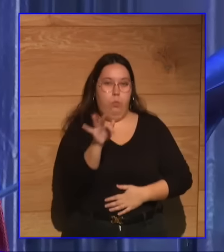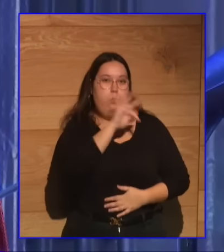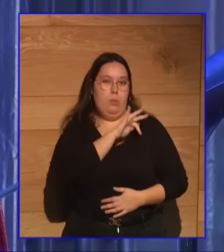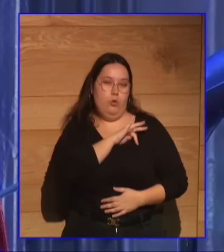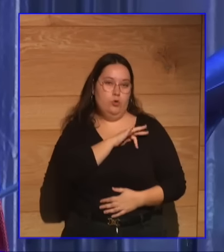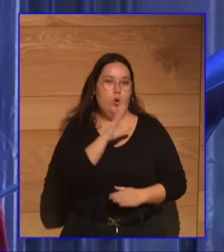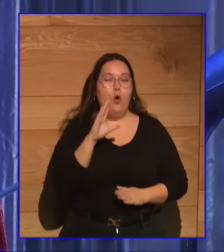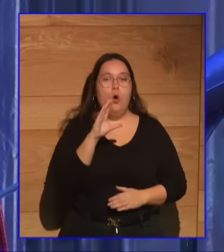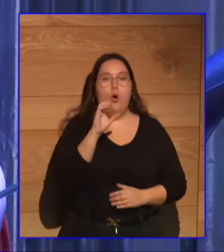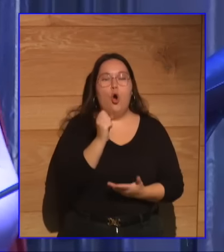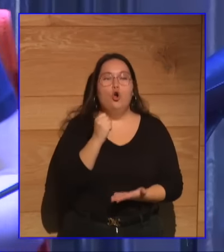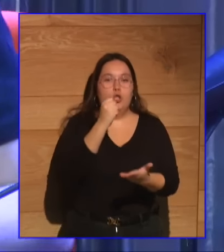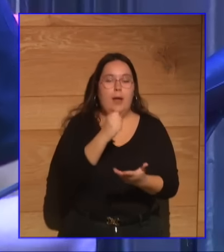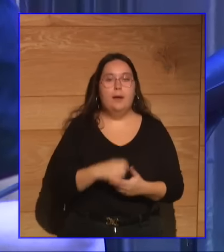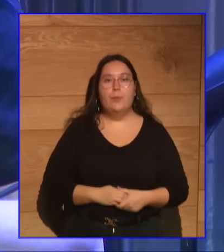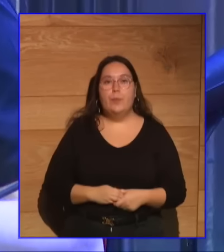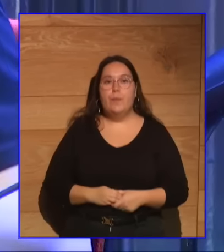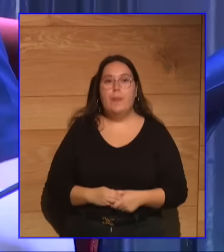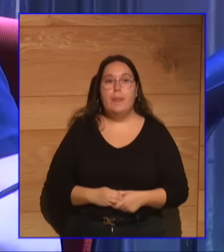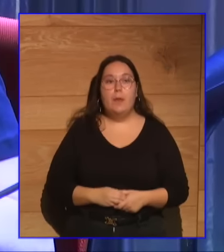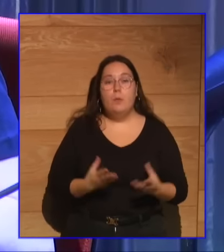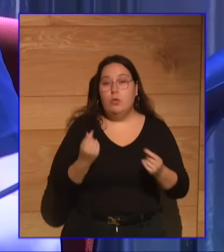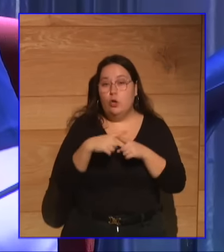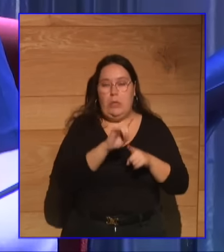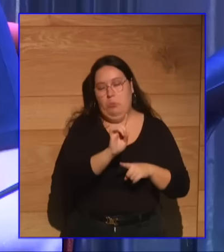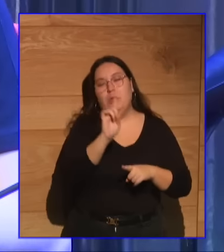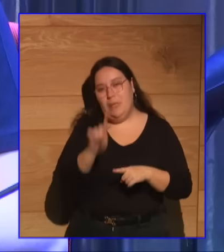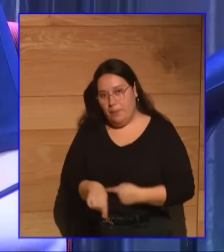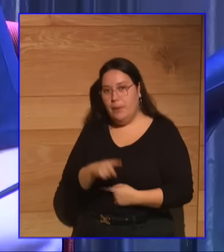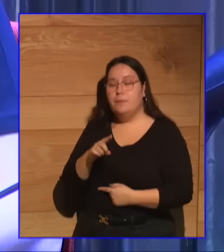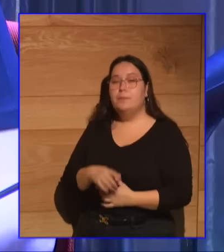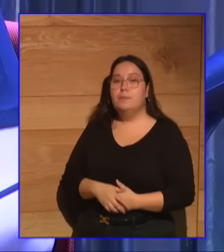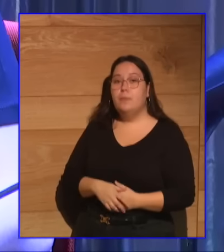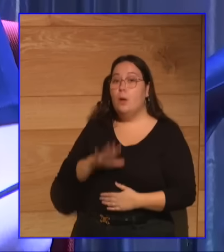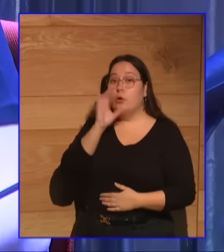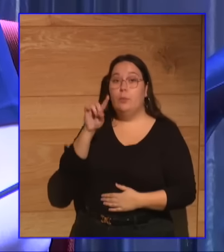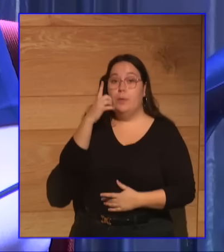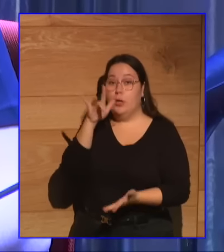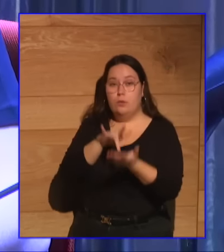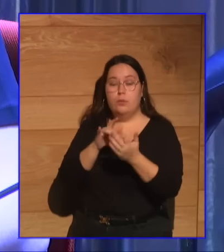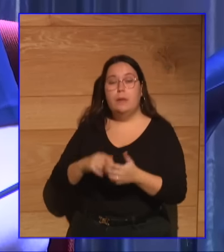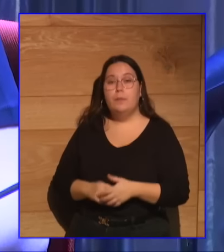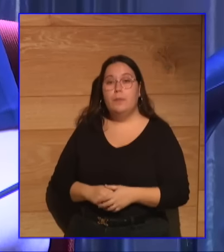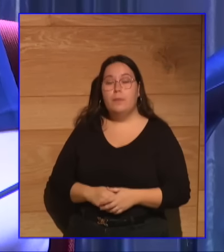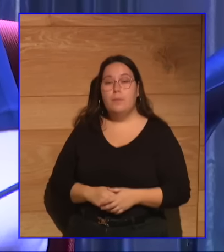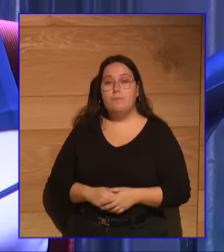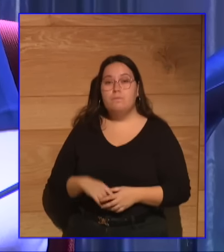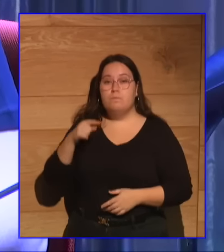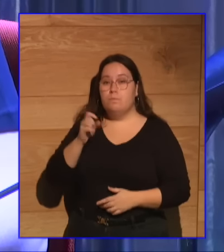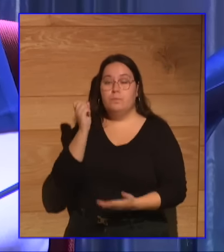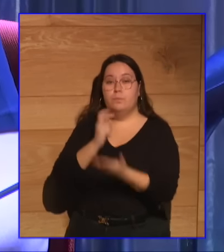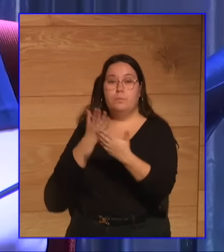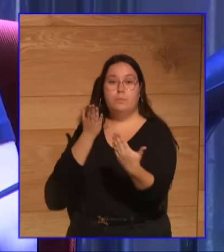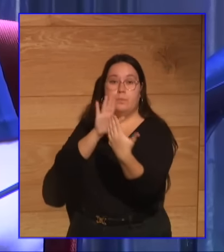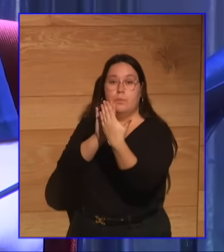Oscar en febrero del año siguiente. No solo por esas cosas. Sino porque lo primero que sucede es que él tiene que afrontar un